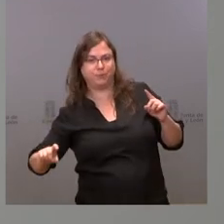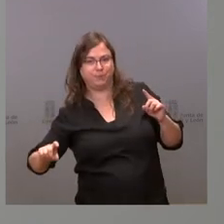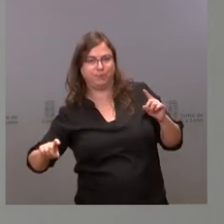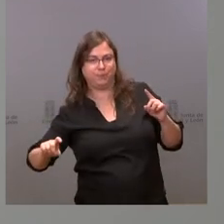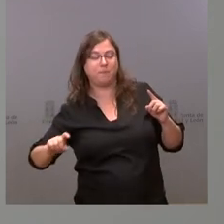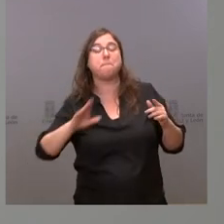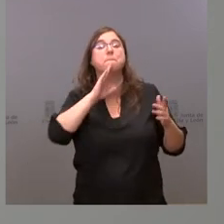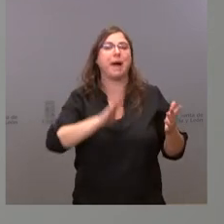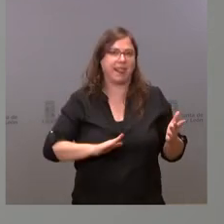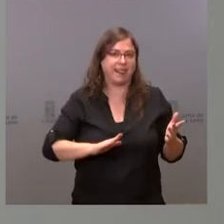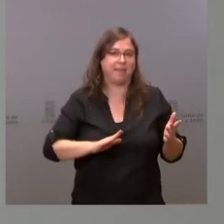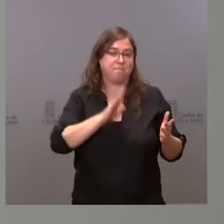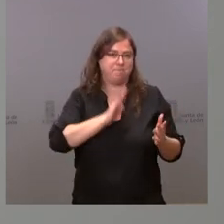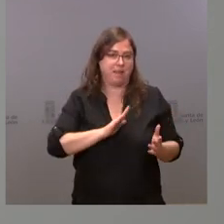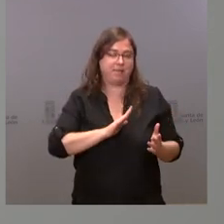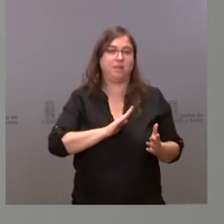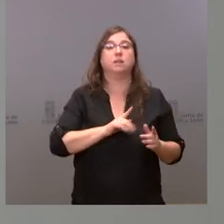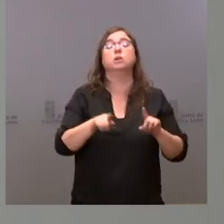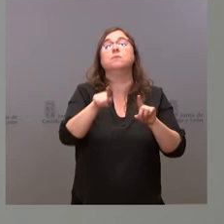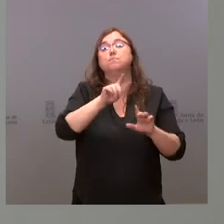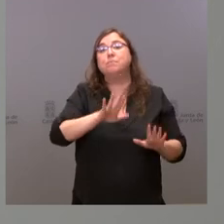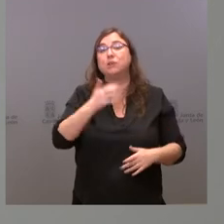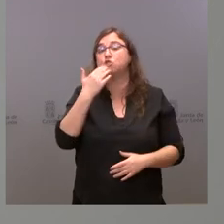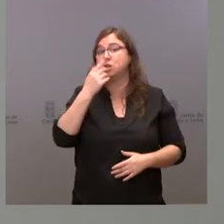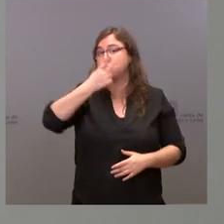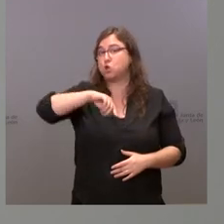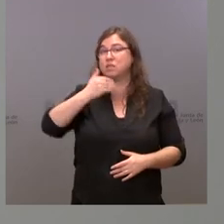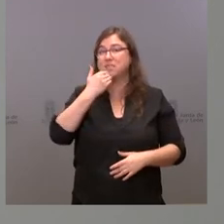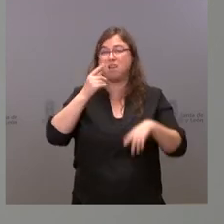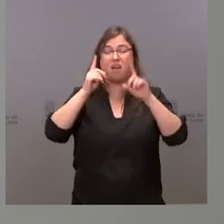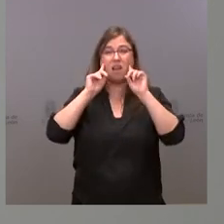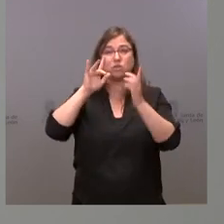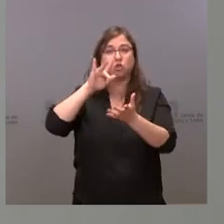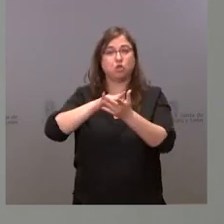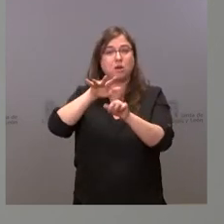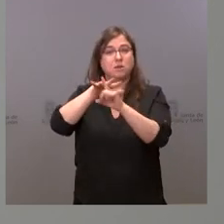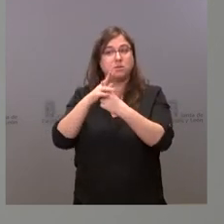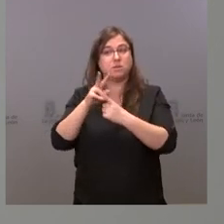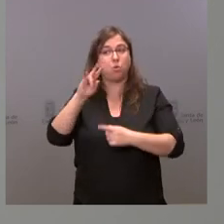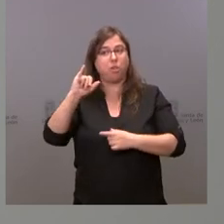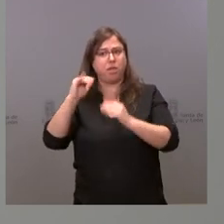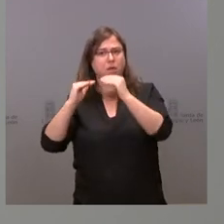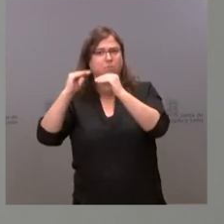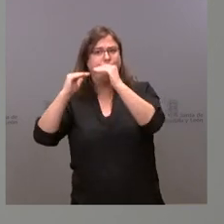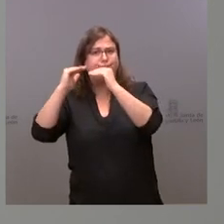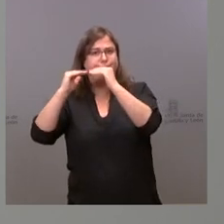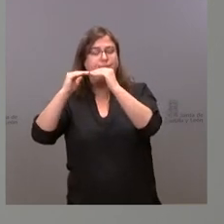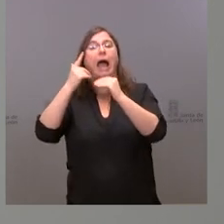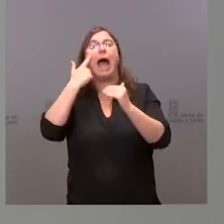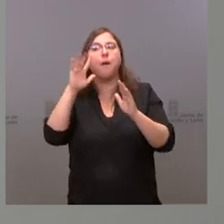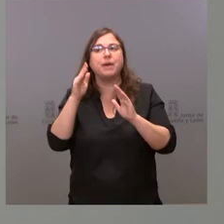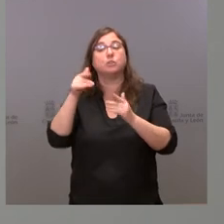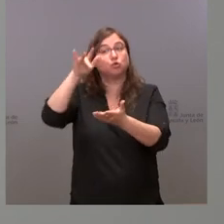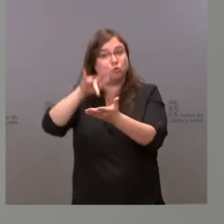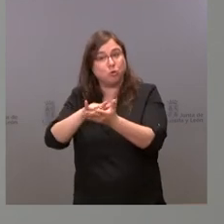pero evidentemente nosotros si llegan a esa circular esa situación pues nos plantearemos a ver qué medidas en